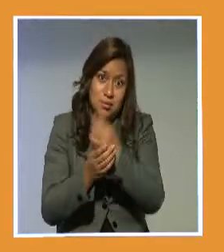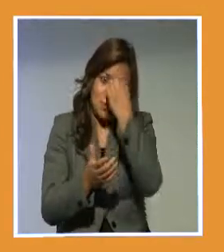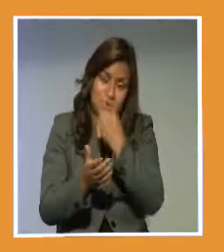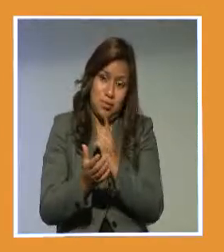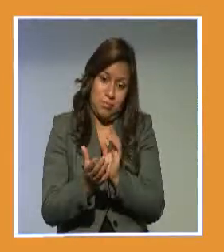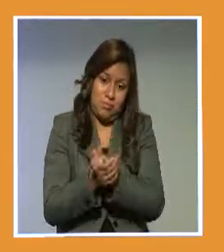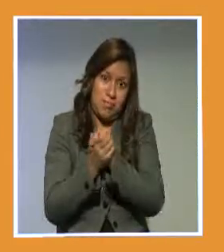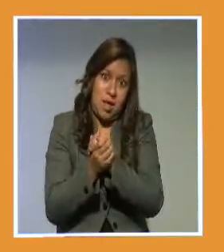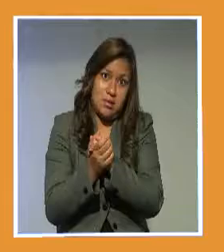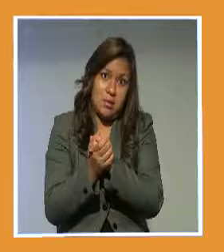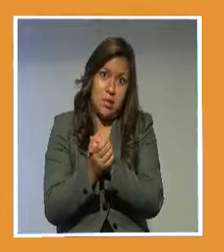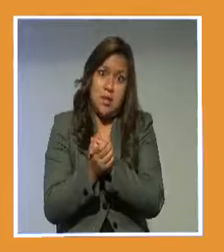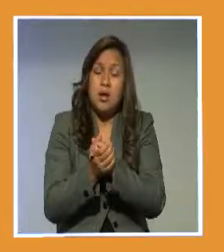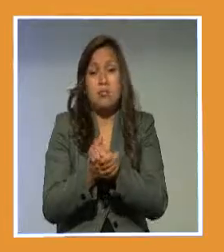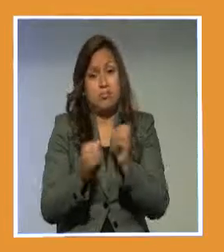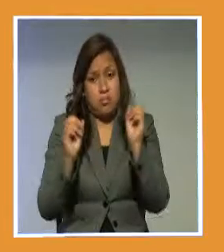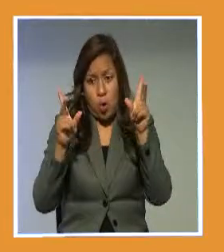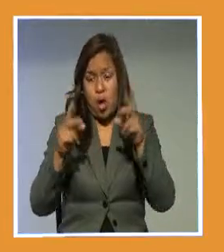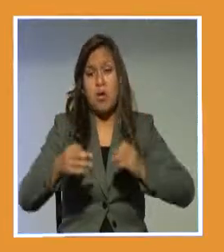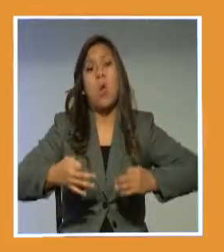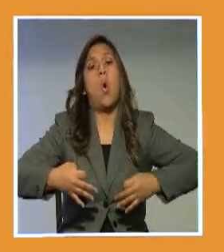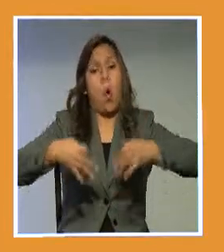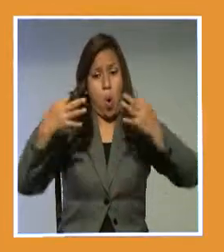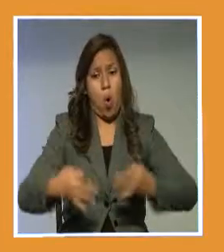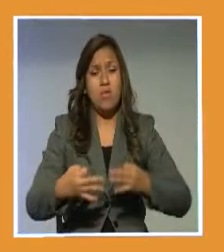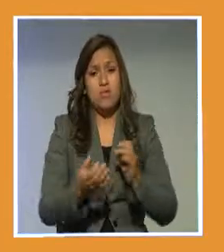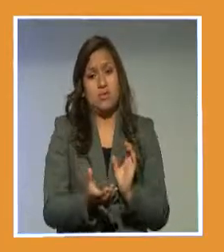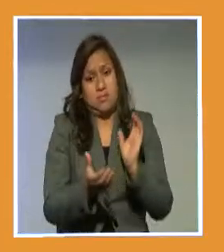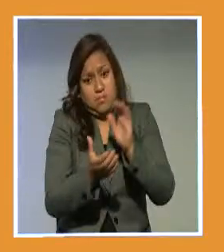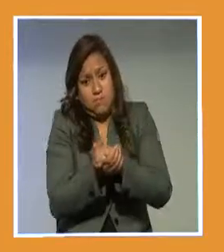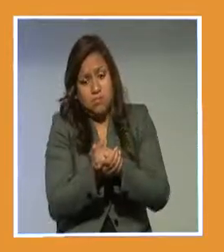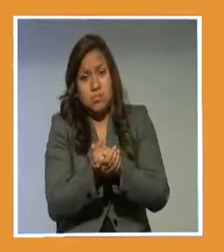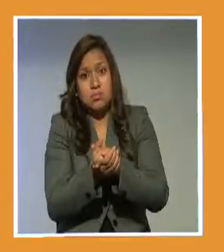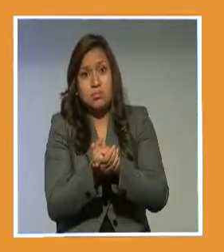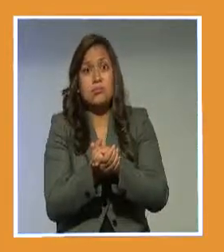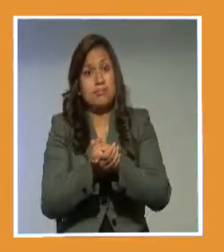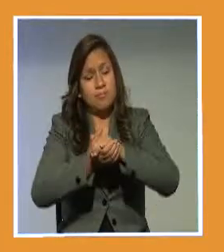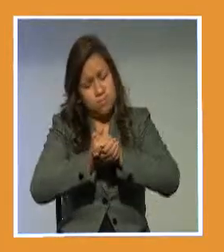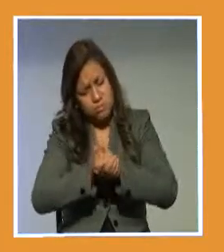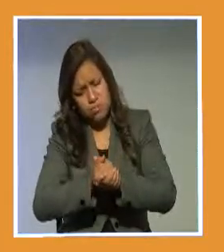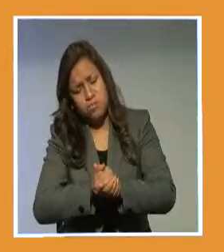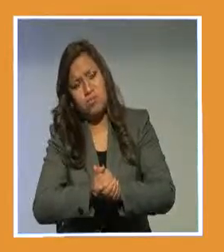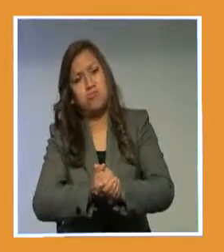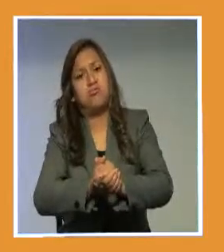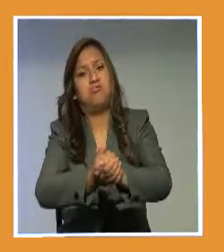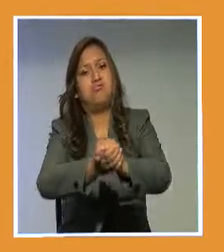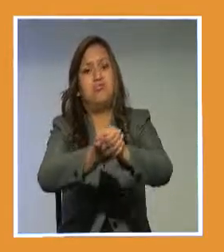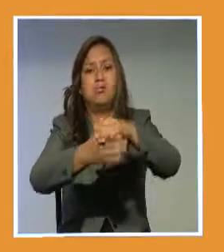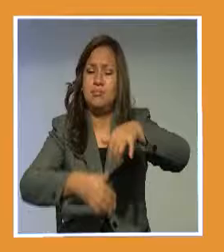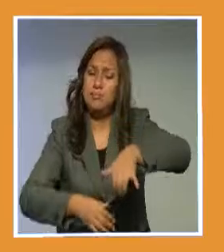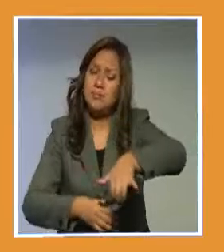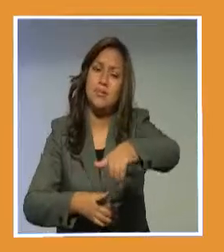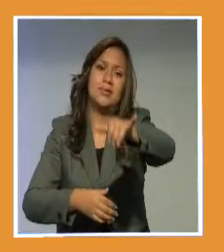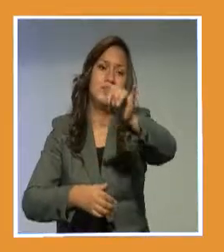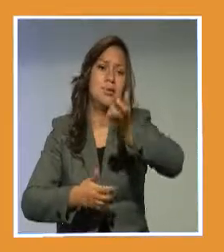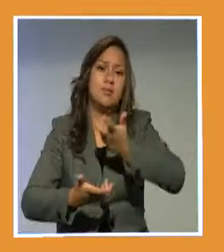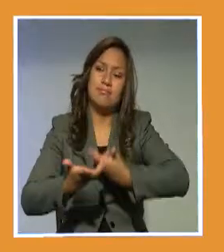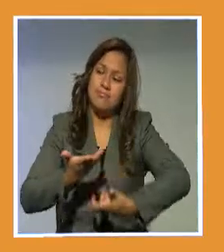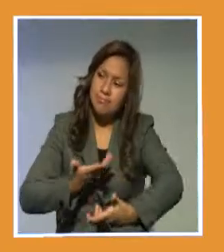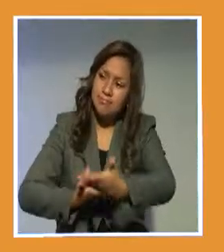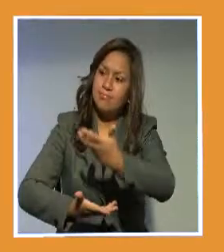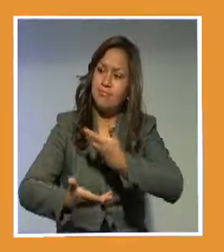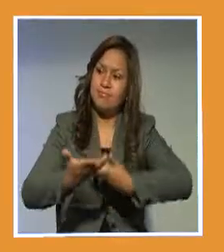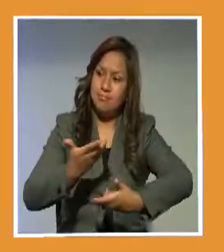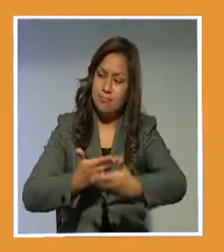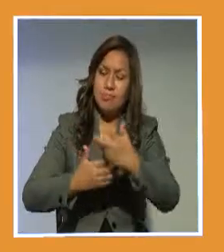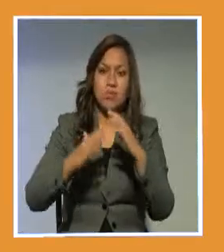casarse, decida oficializar su sociedad conyugal, pues sea realmente para compartir, para convivir, para generar